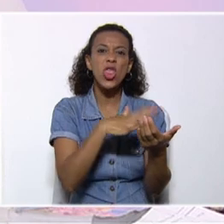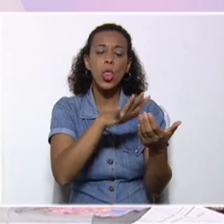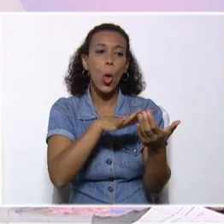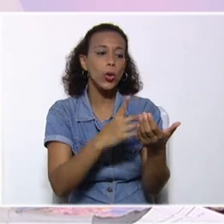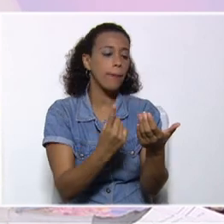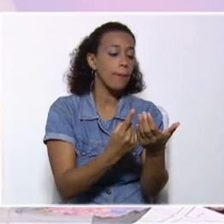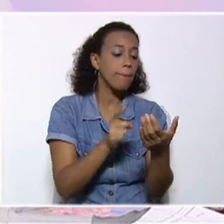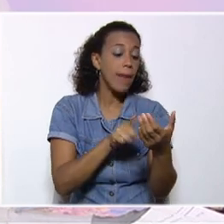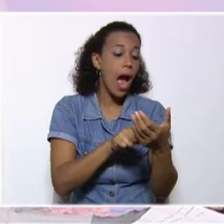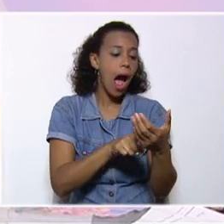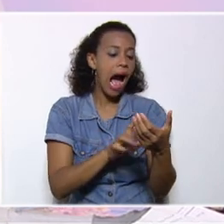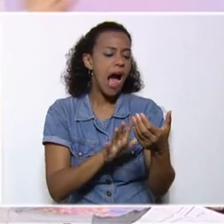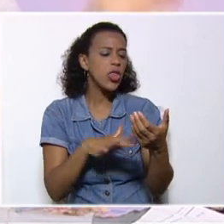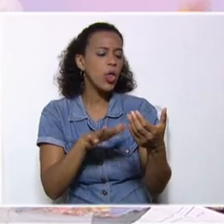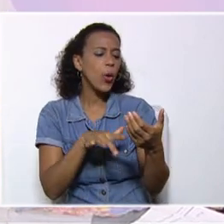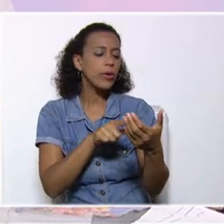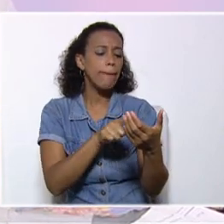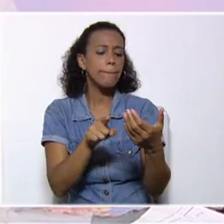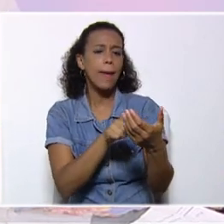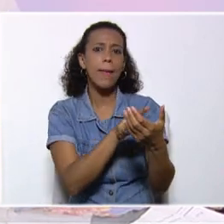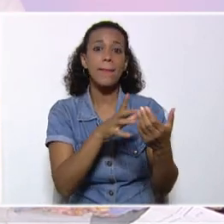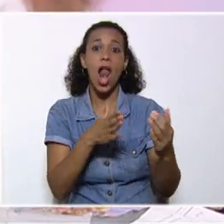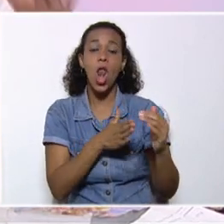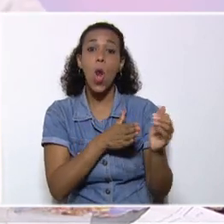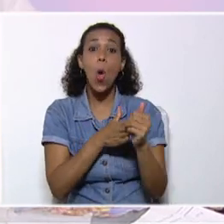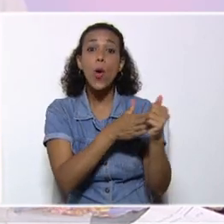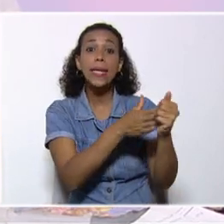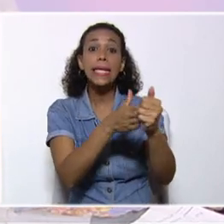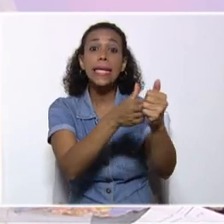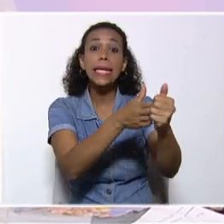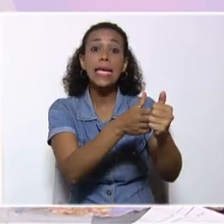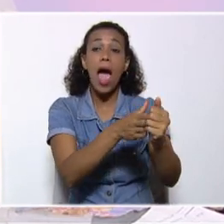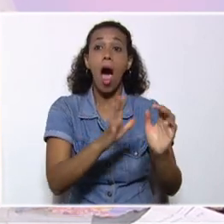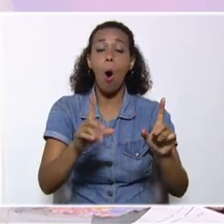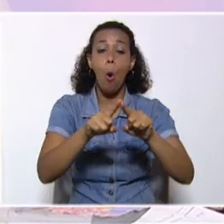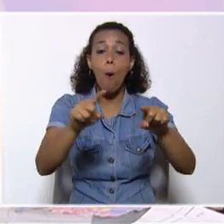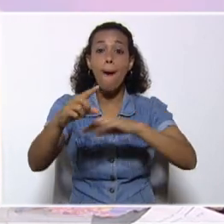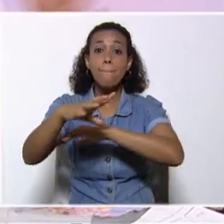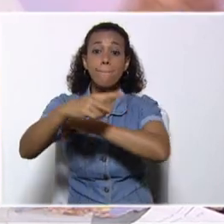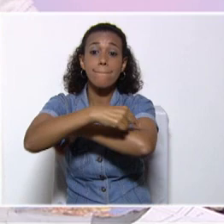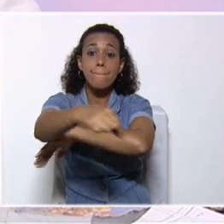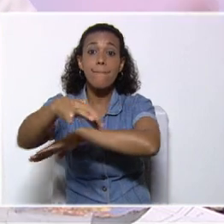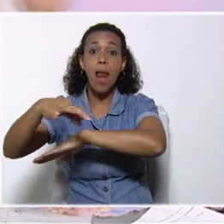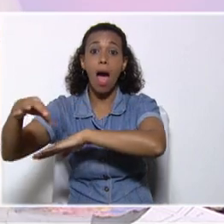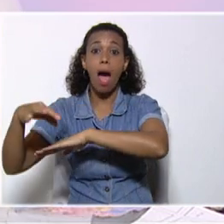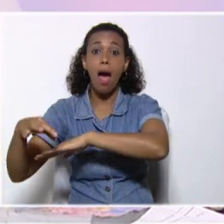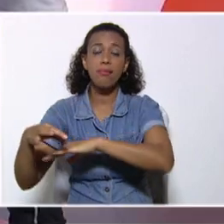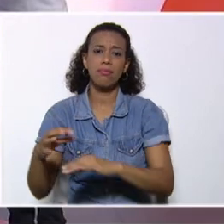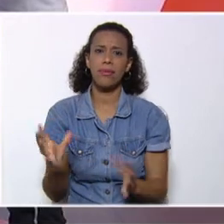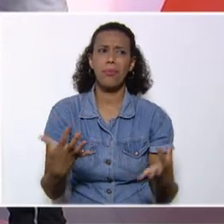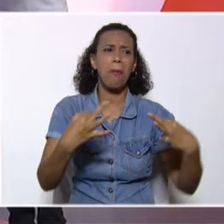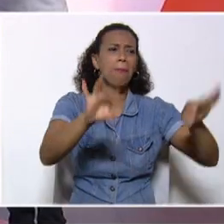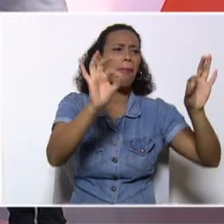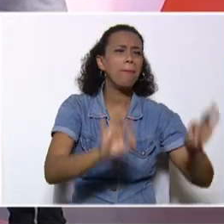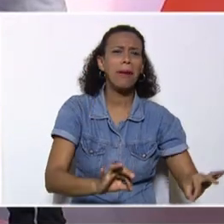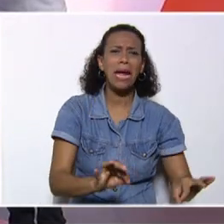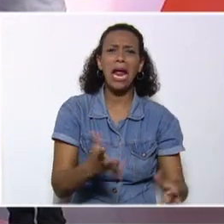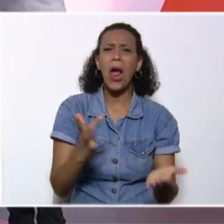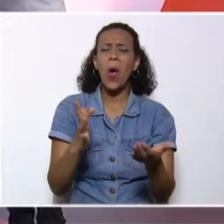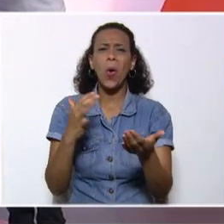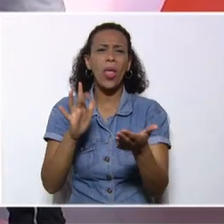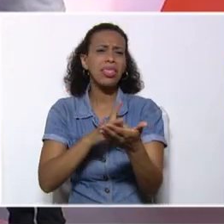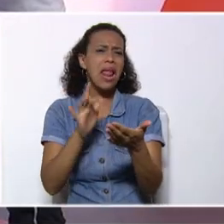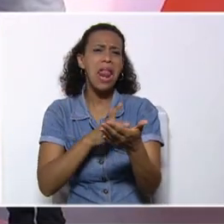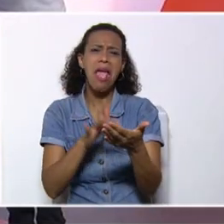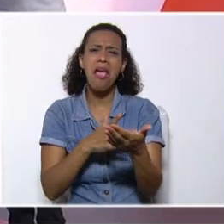nos permiten realizar bien sea el croquis o el plano sin necesidad de utilizar papel. Exacto.